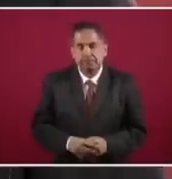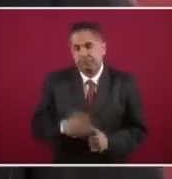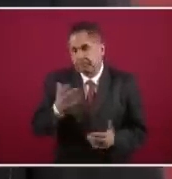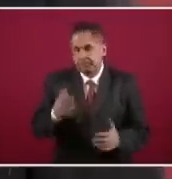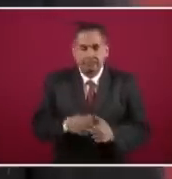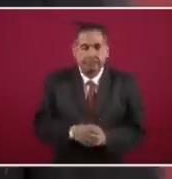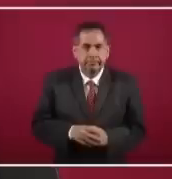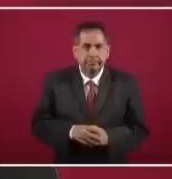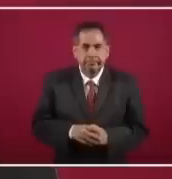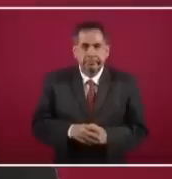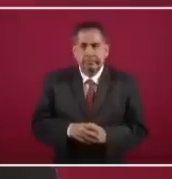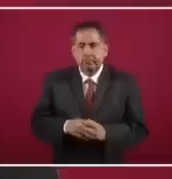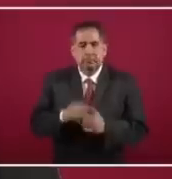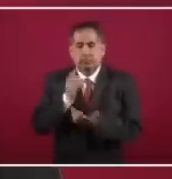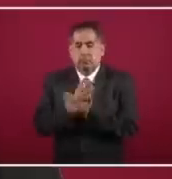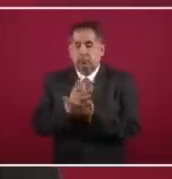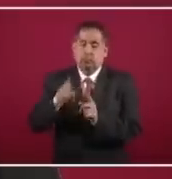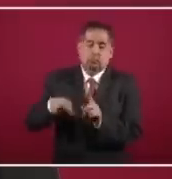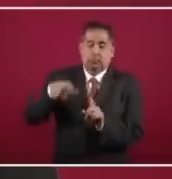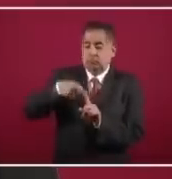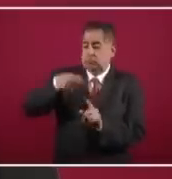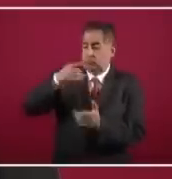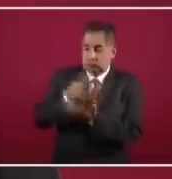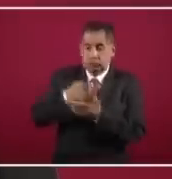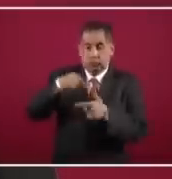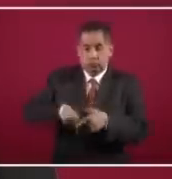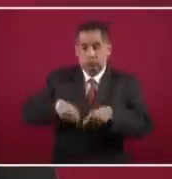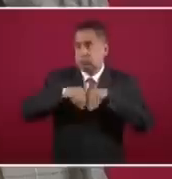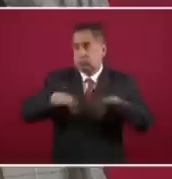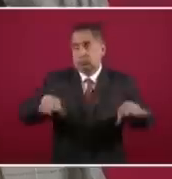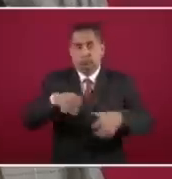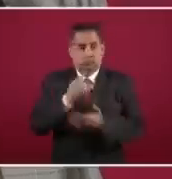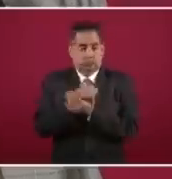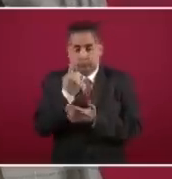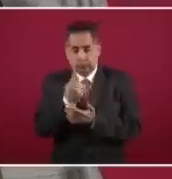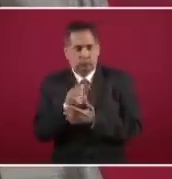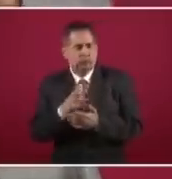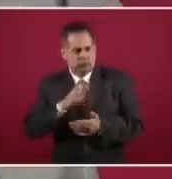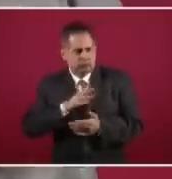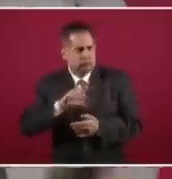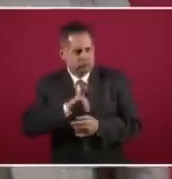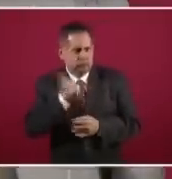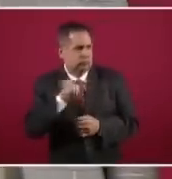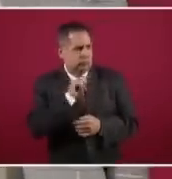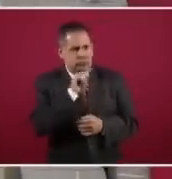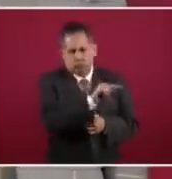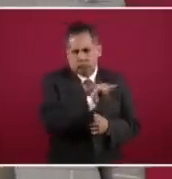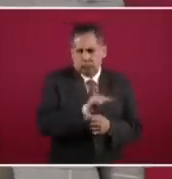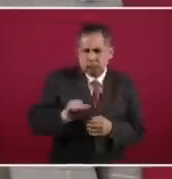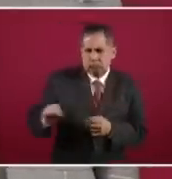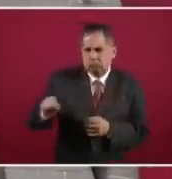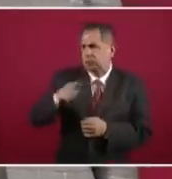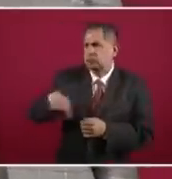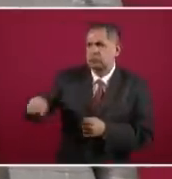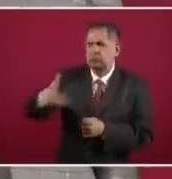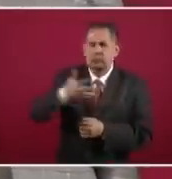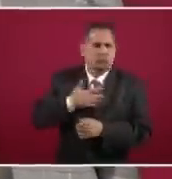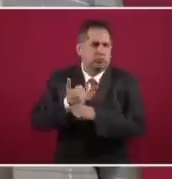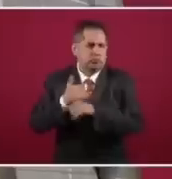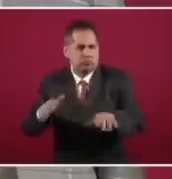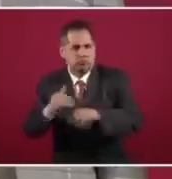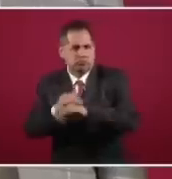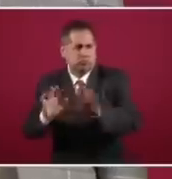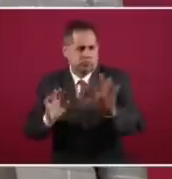es el único foro que existe para informar, para garantizar el derecho de los ciudadanos a la